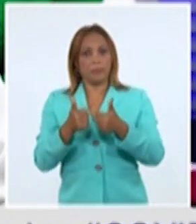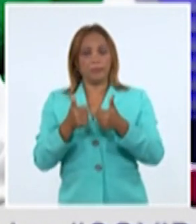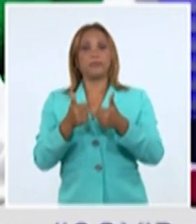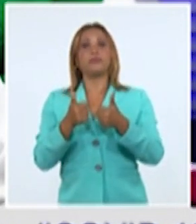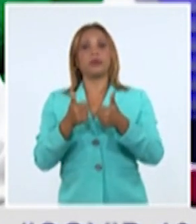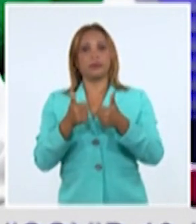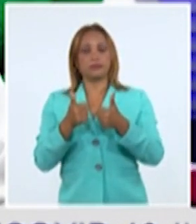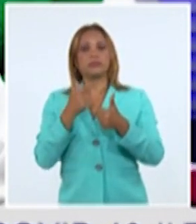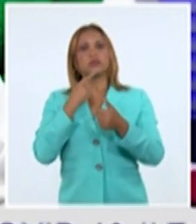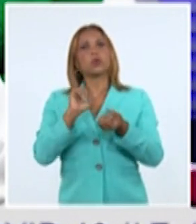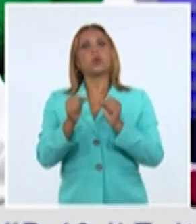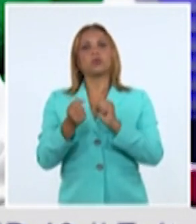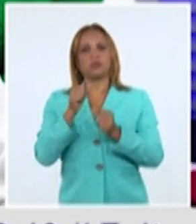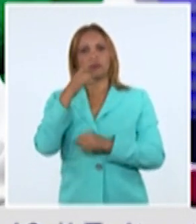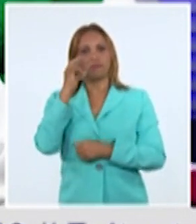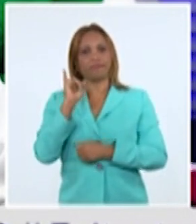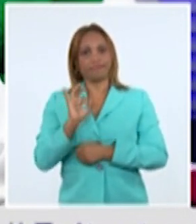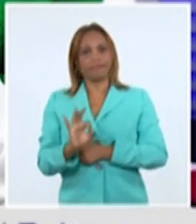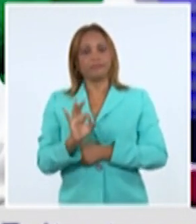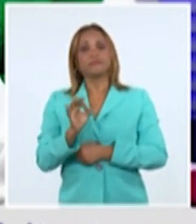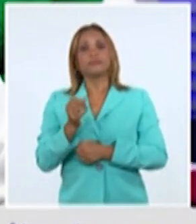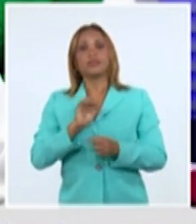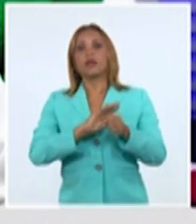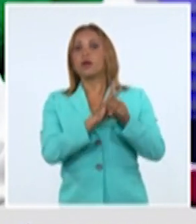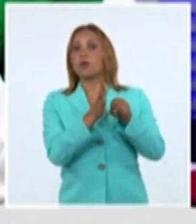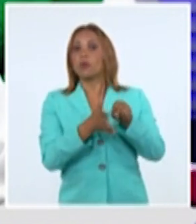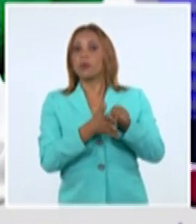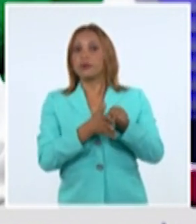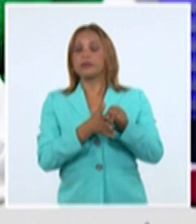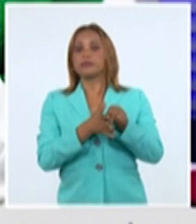del control de la COVID-19,